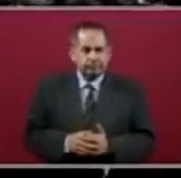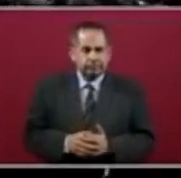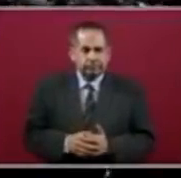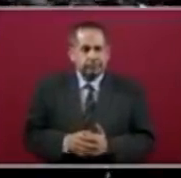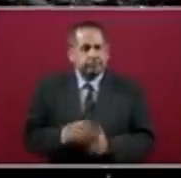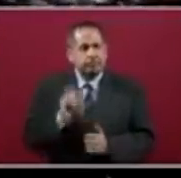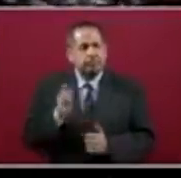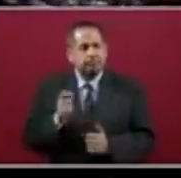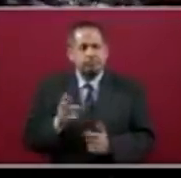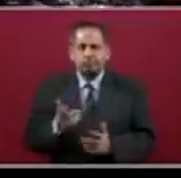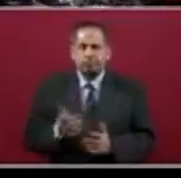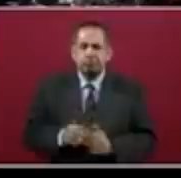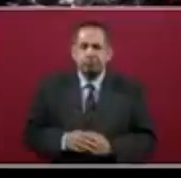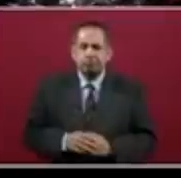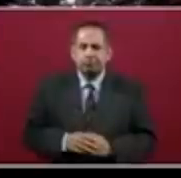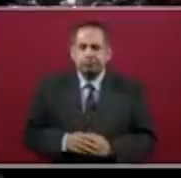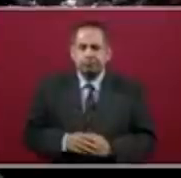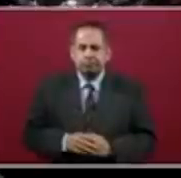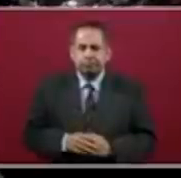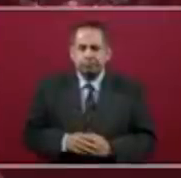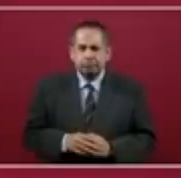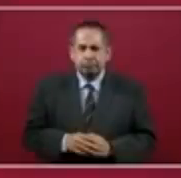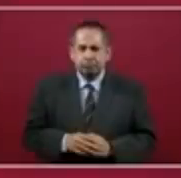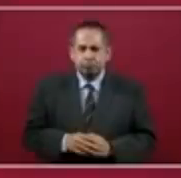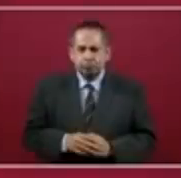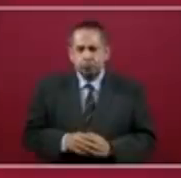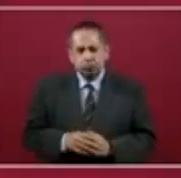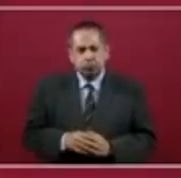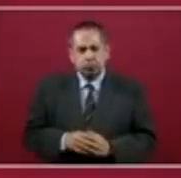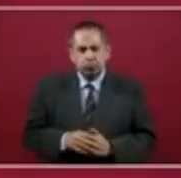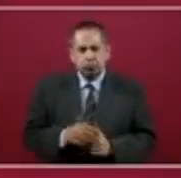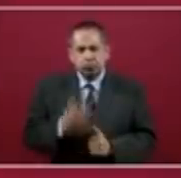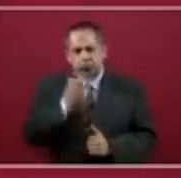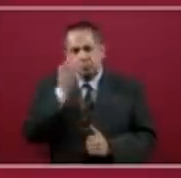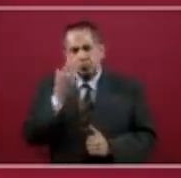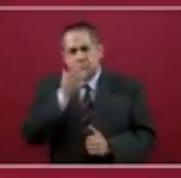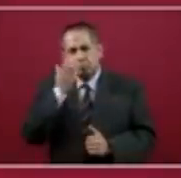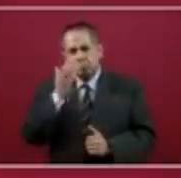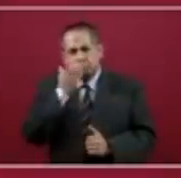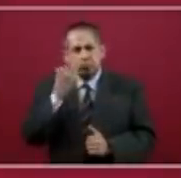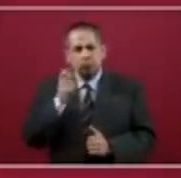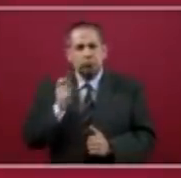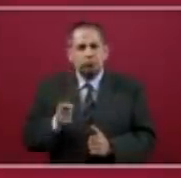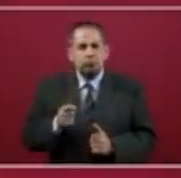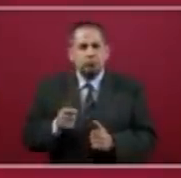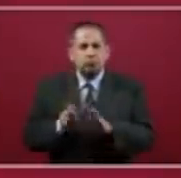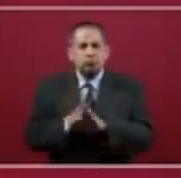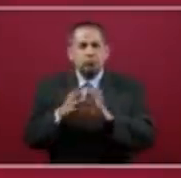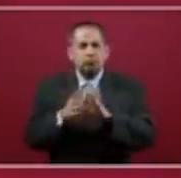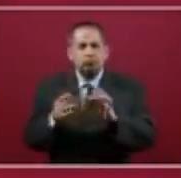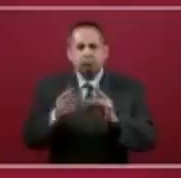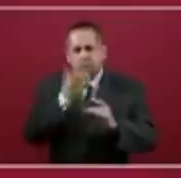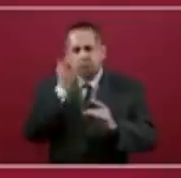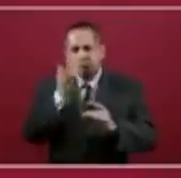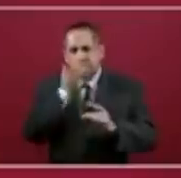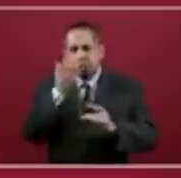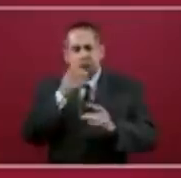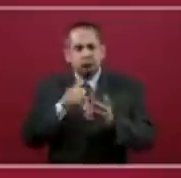ya se está haciendo costumbre, ya se está haciendo un